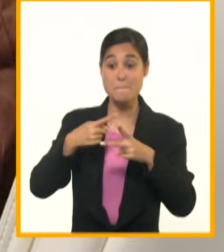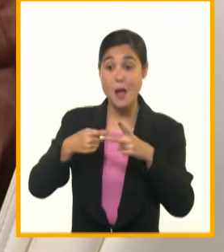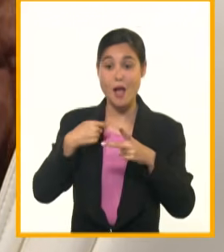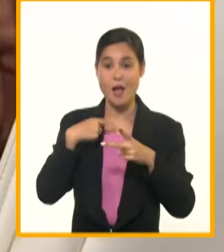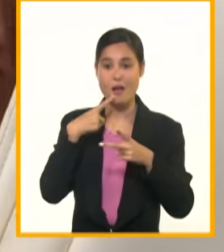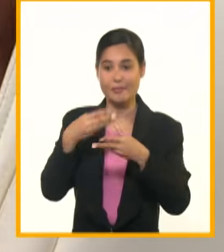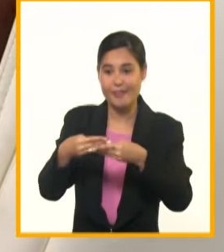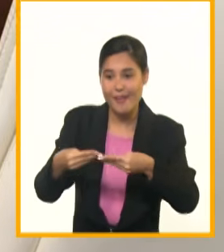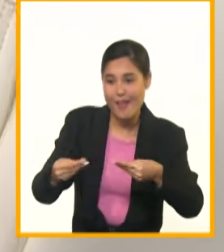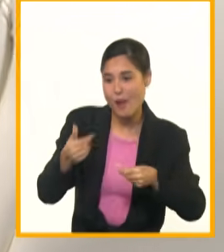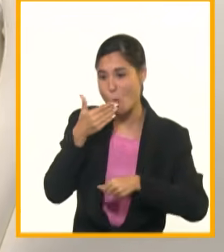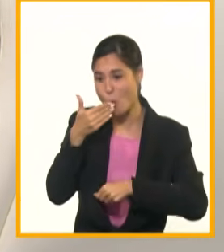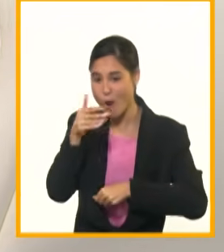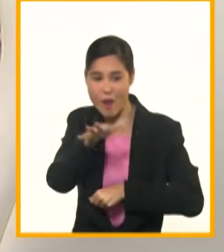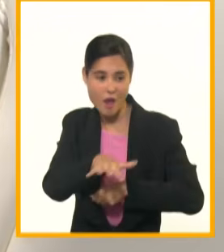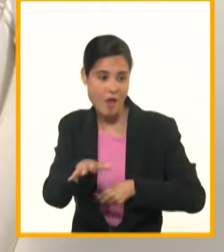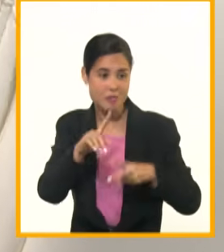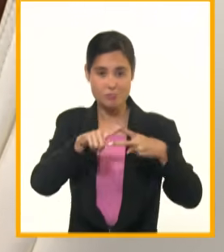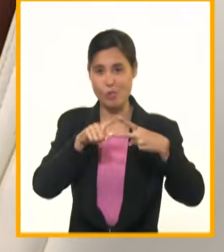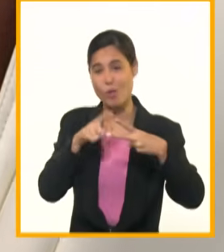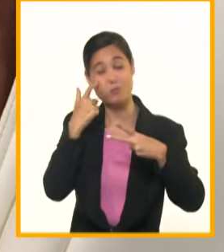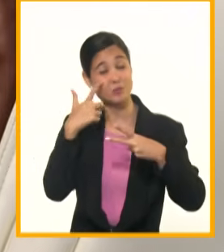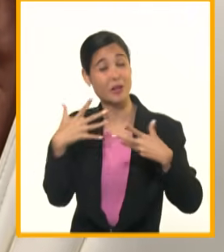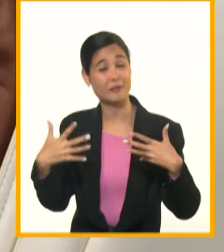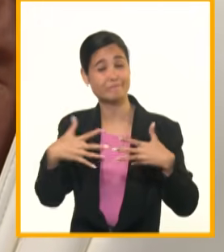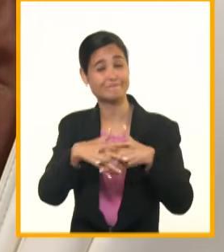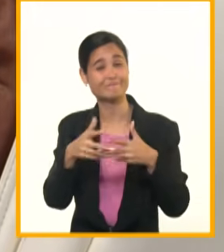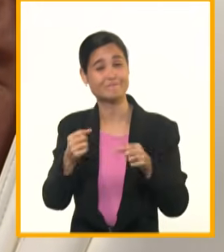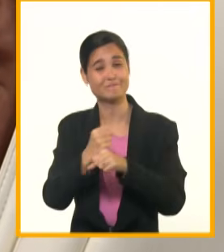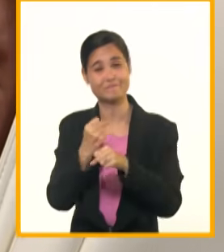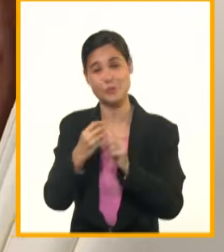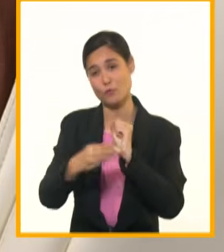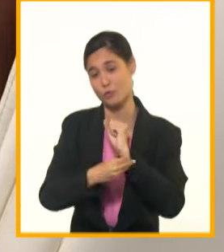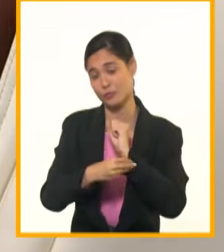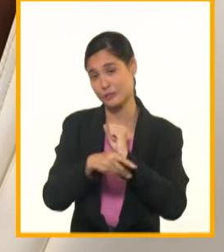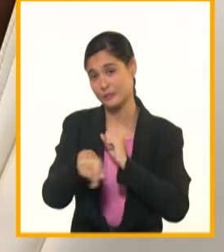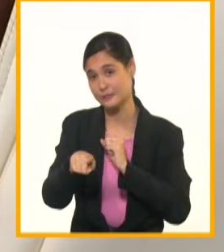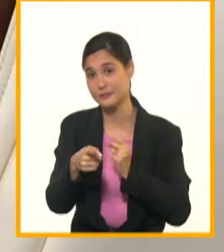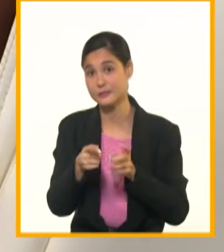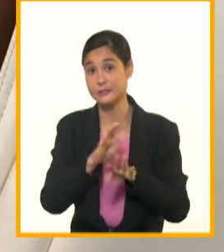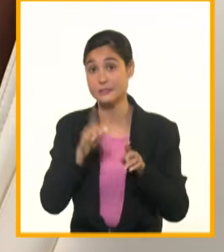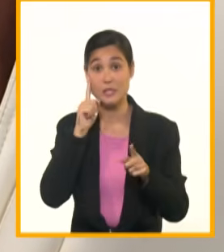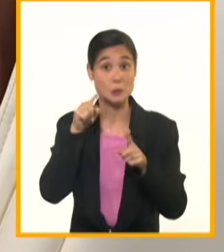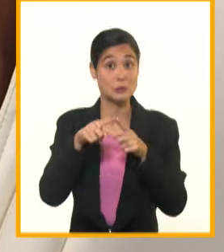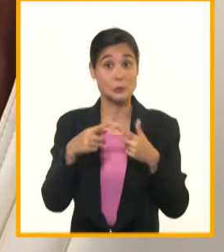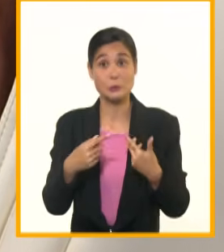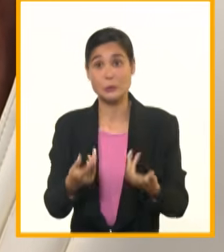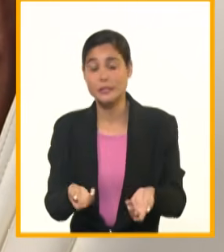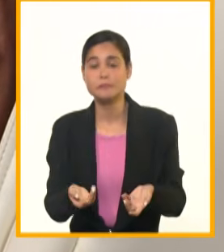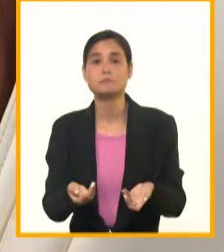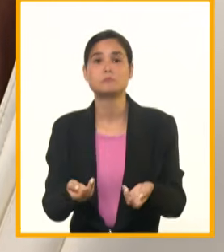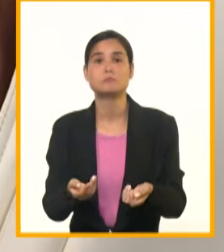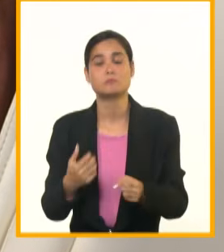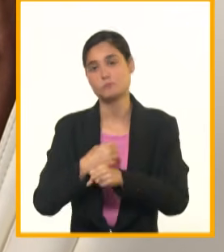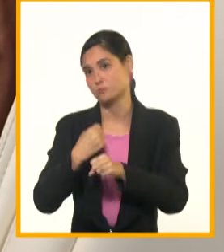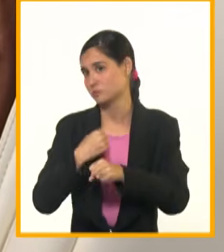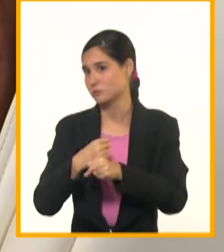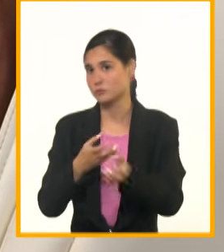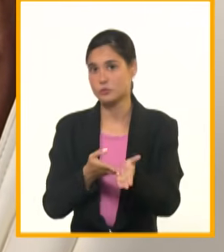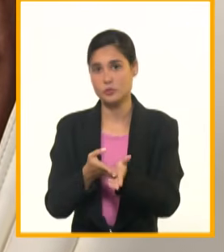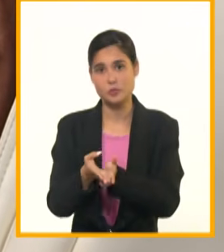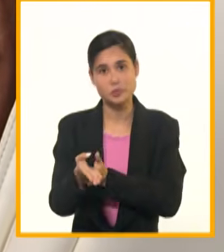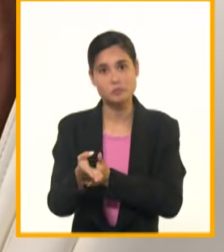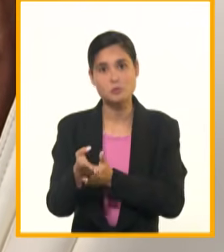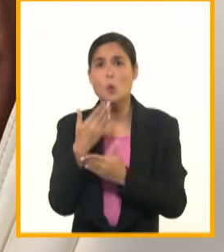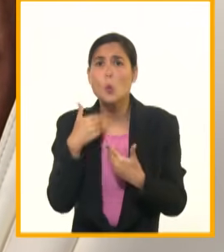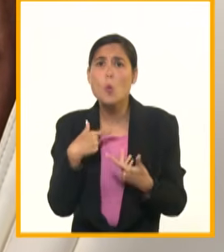Y como usted decía, clave ese pensamiento de recuperar el papel de la empresa estatal en la agricultura y en la utilización de